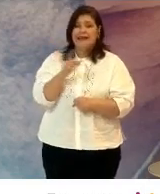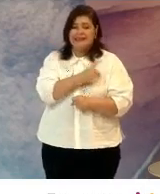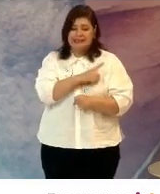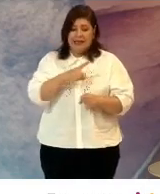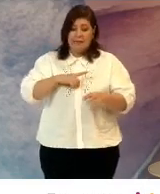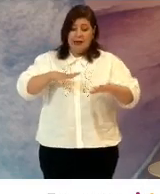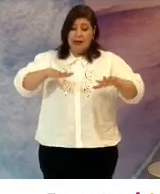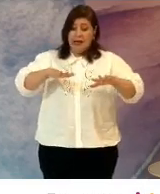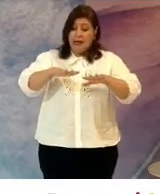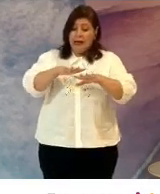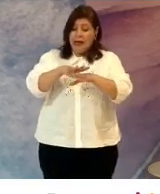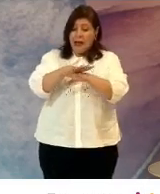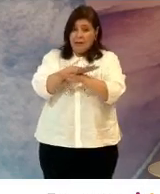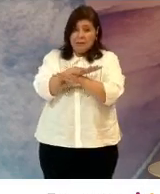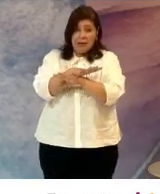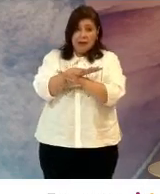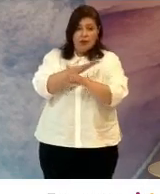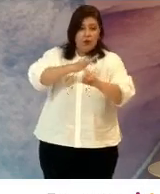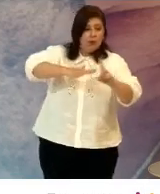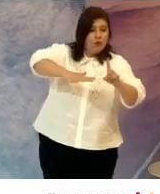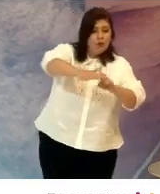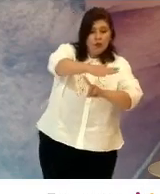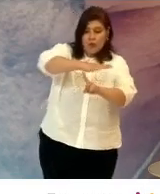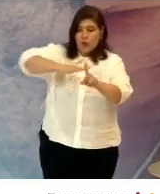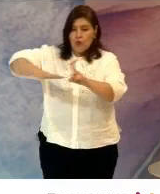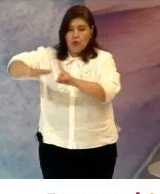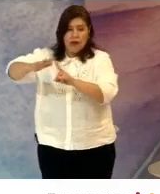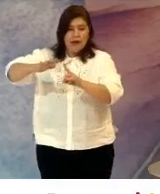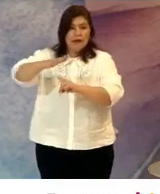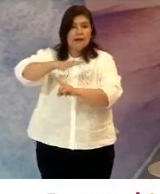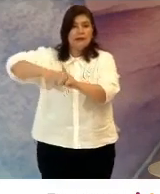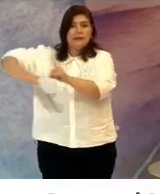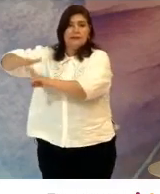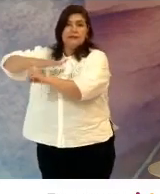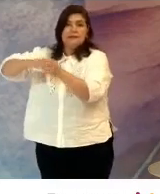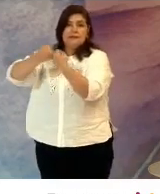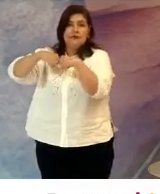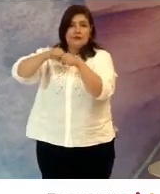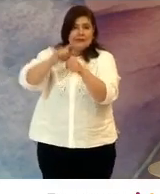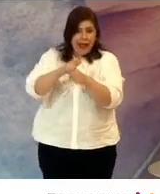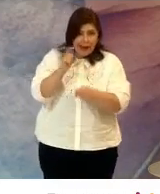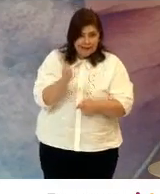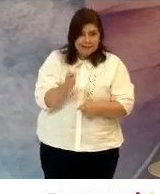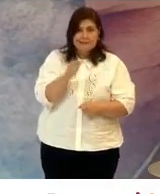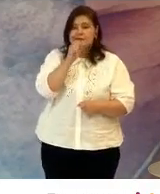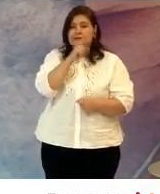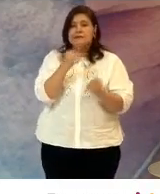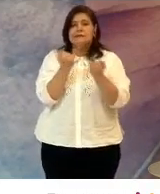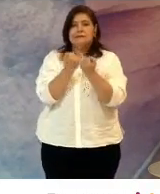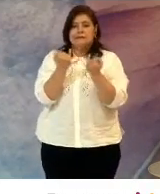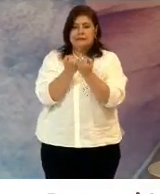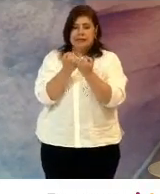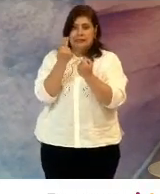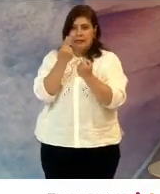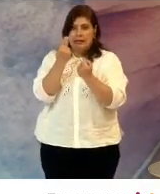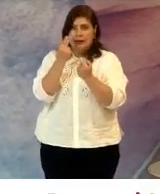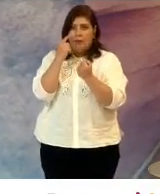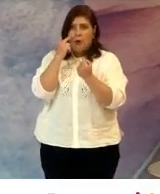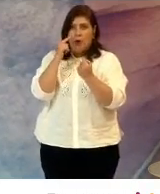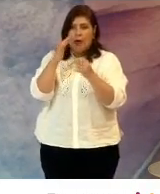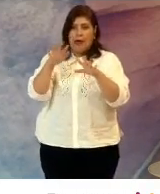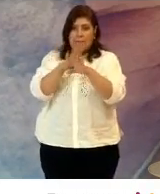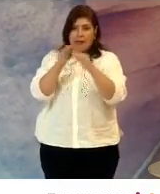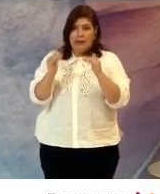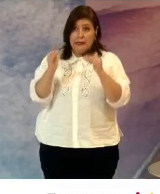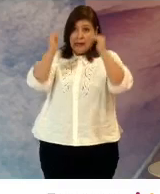cambiar los campos sociales. Tenemos que cambiar nuestra atención del hemisferio norte